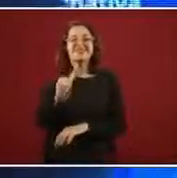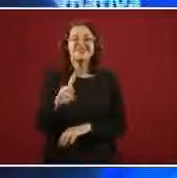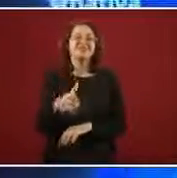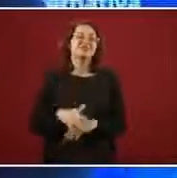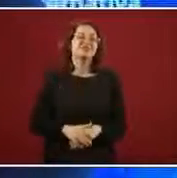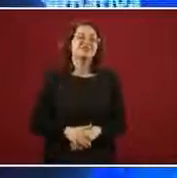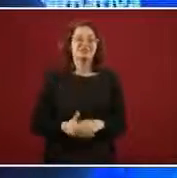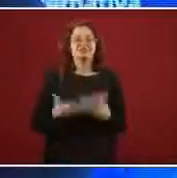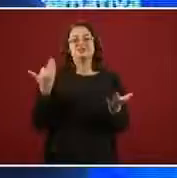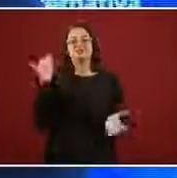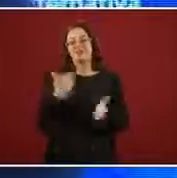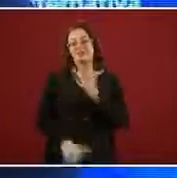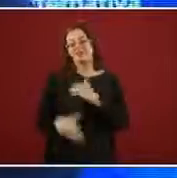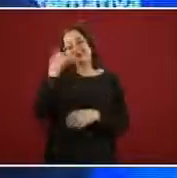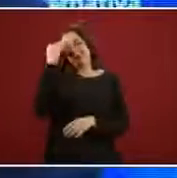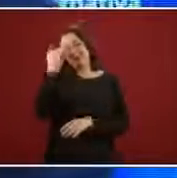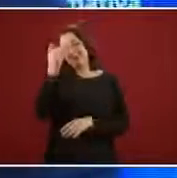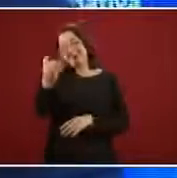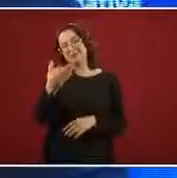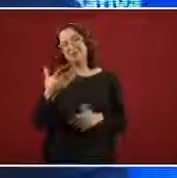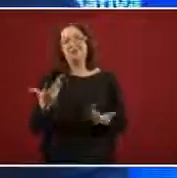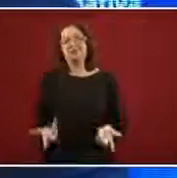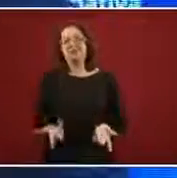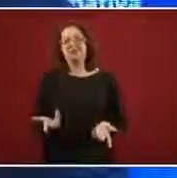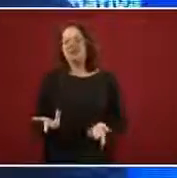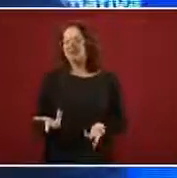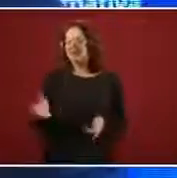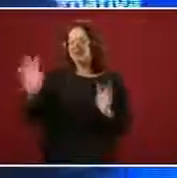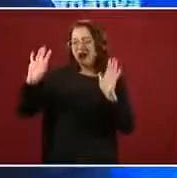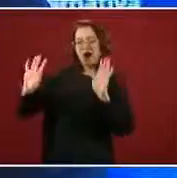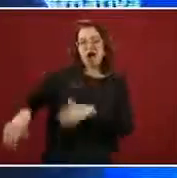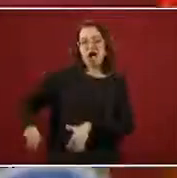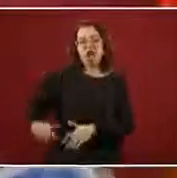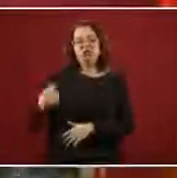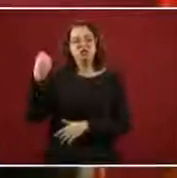alcanzado el tiempo para privatizar, ni les importaba,